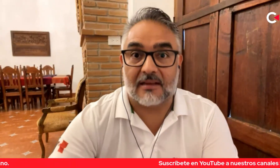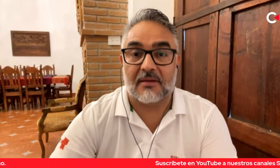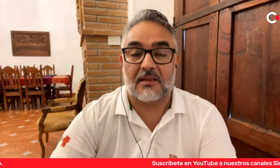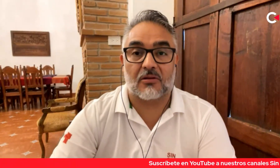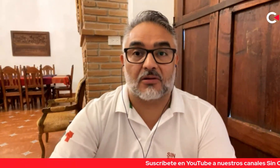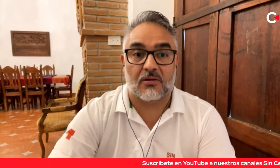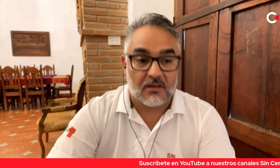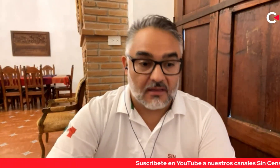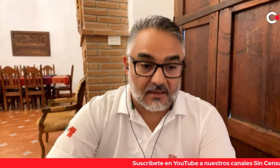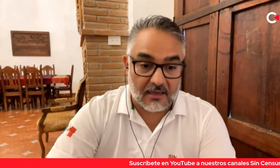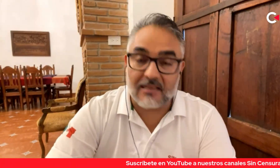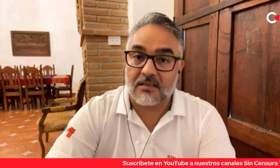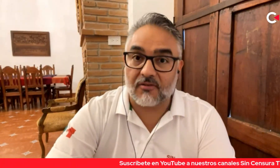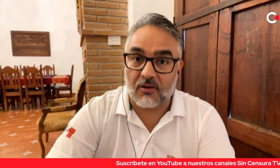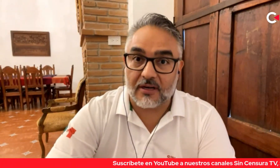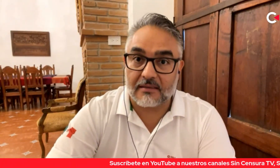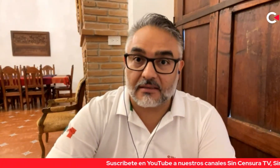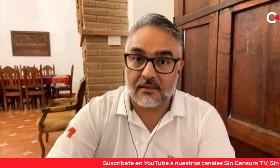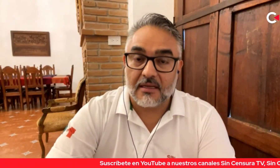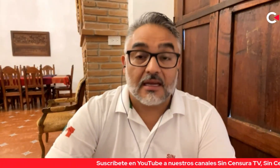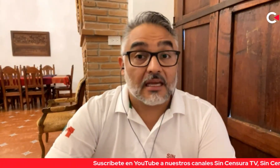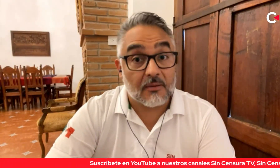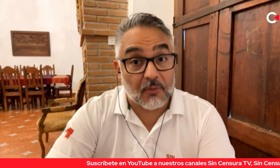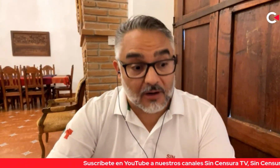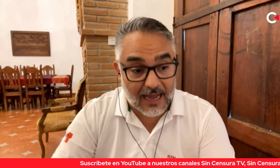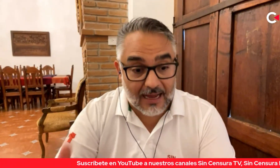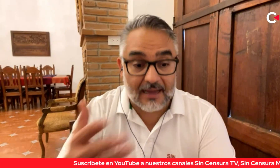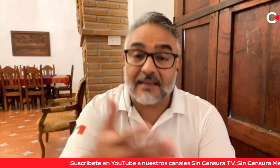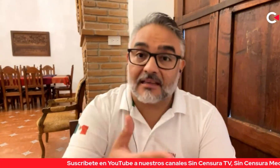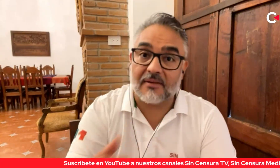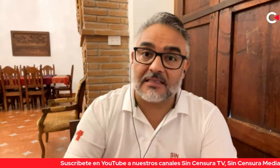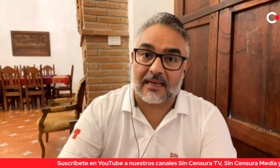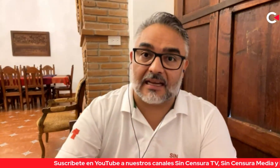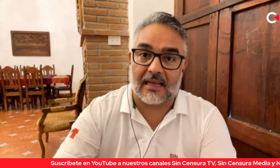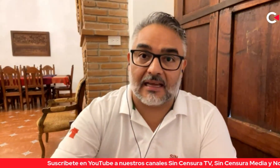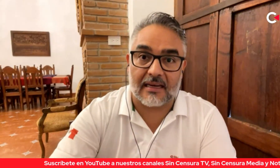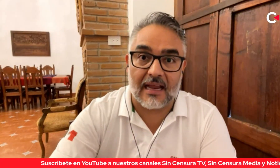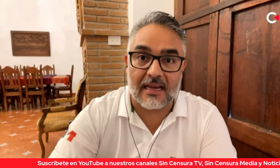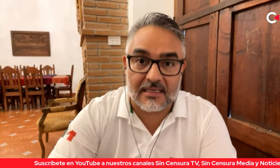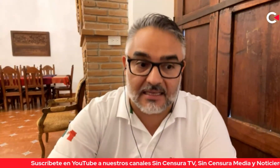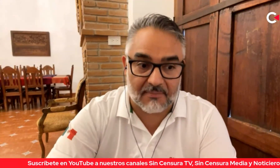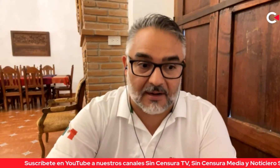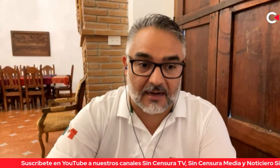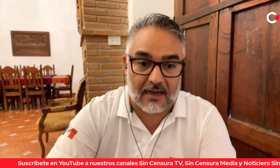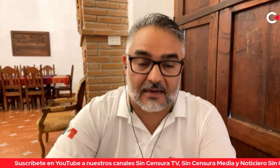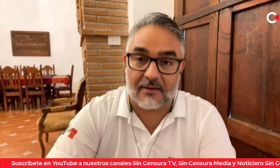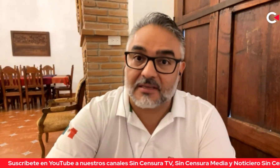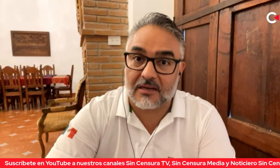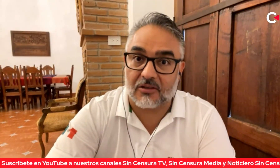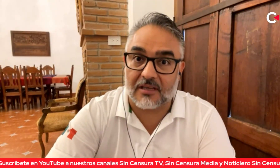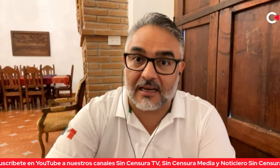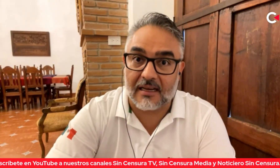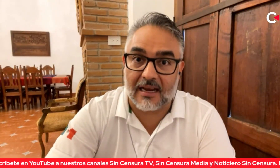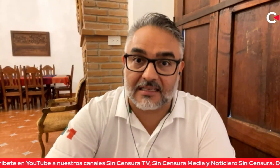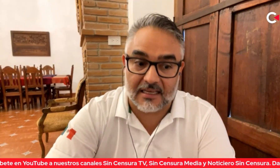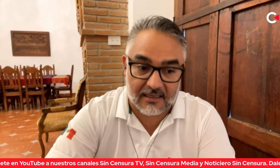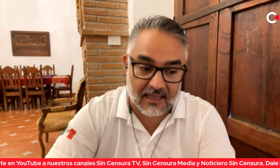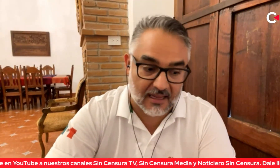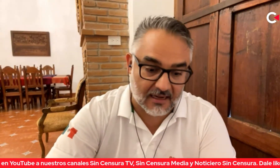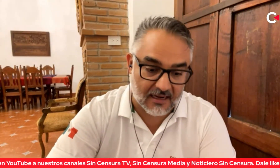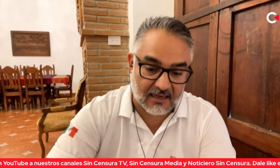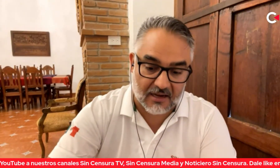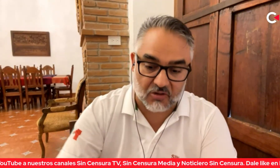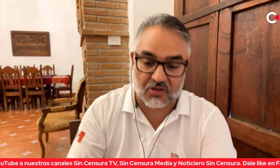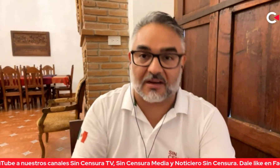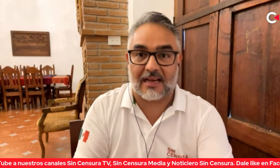pasada, planteamiento de Nancy Flores, y por la entrevista que le realiza para la revista Contralínea la